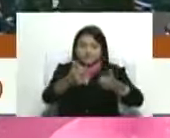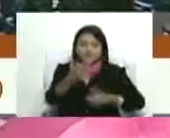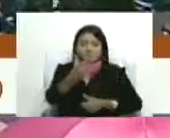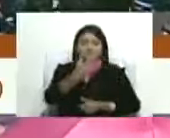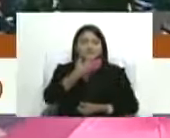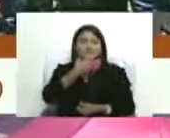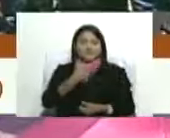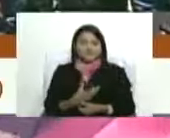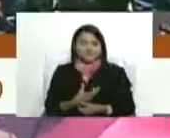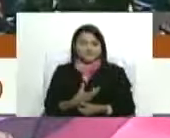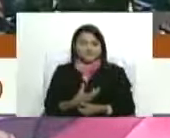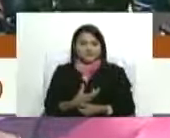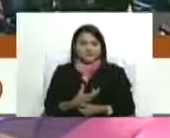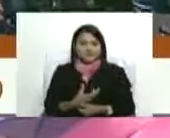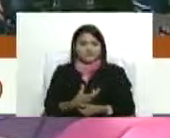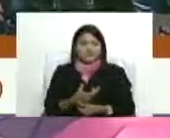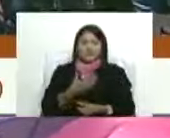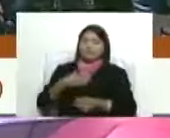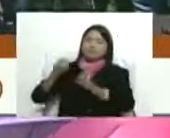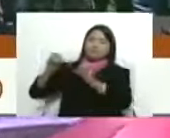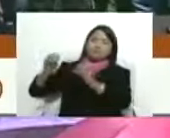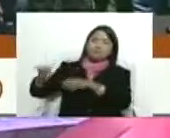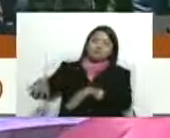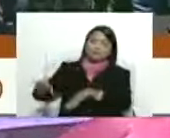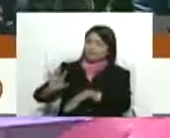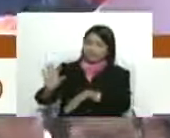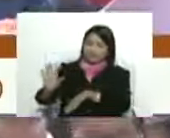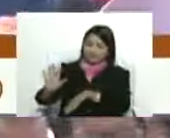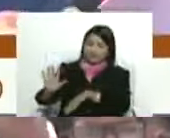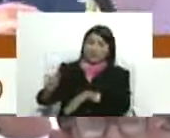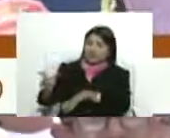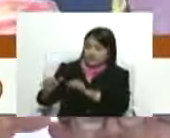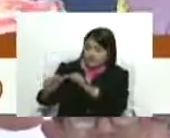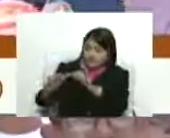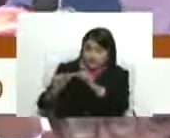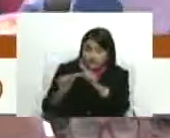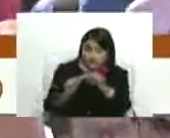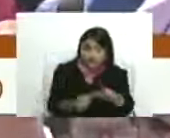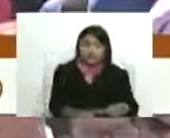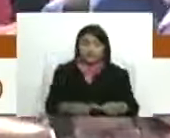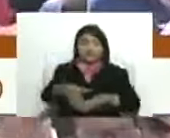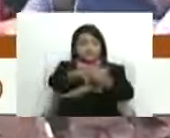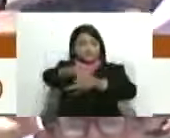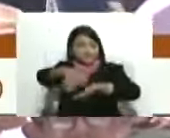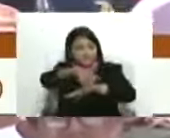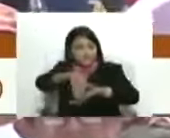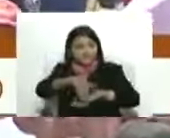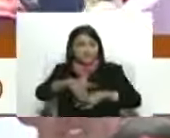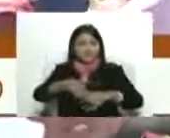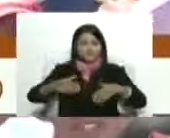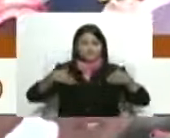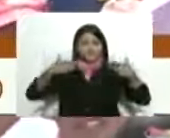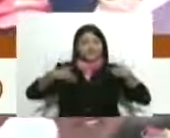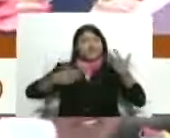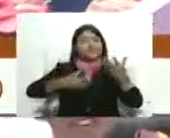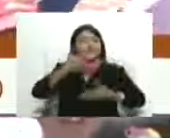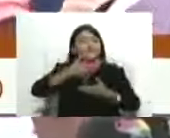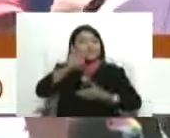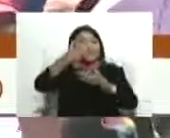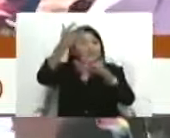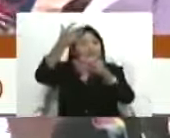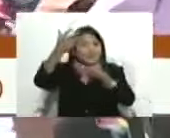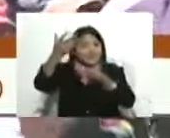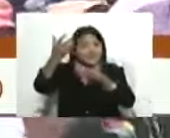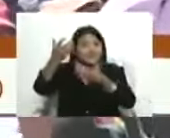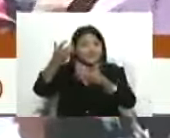diciembre no desmayemos sigamos en las calles con nuestra alegría con Nuestras canciones sigamos en las